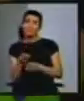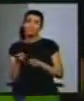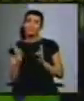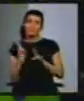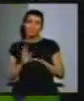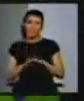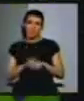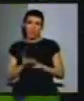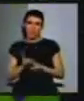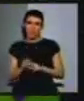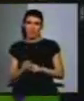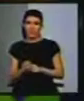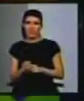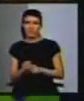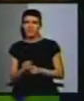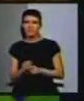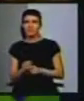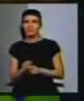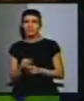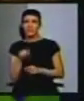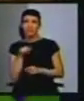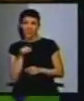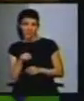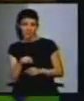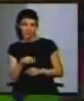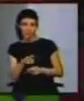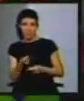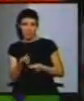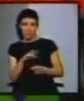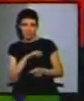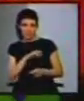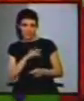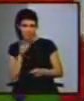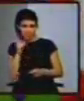seguir. ¿Esto es solamente en Chile, no? Sí, en Chile.